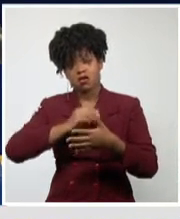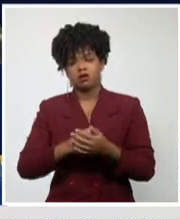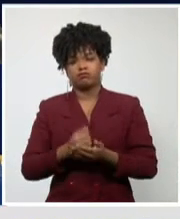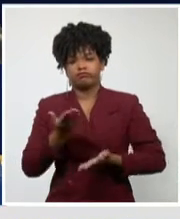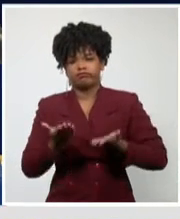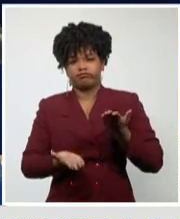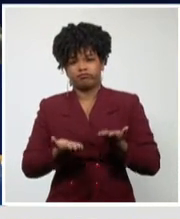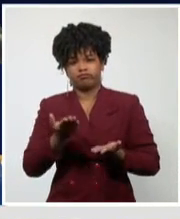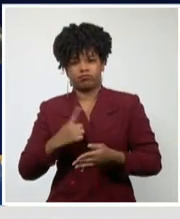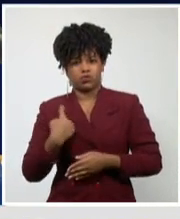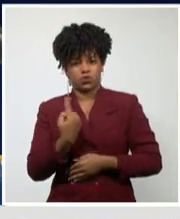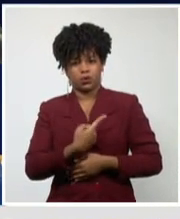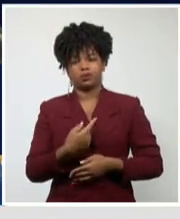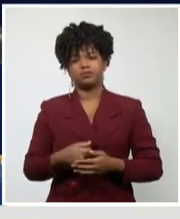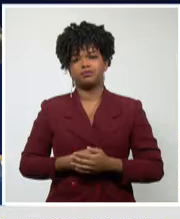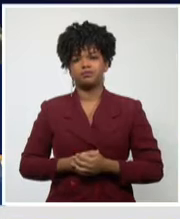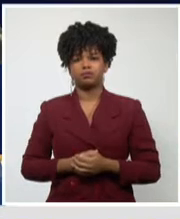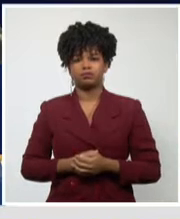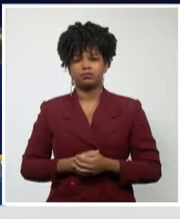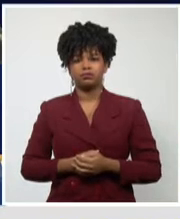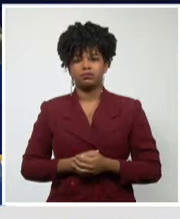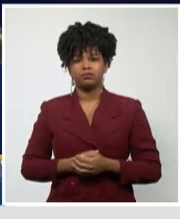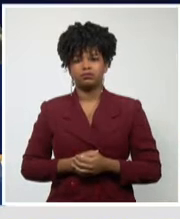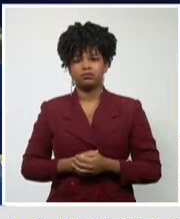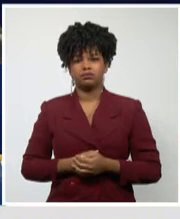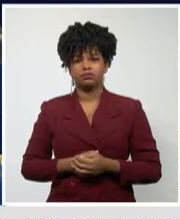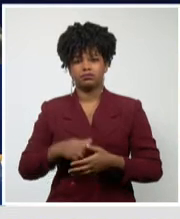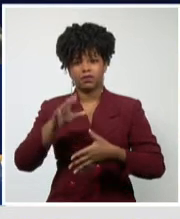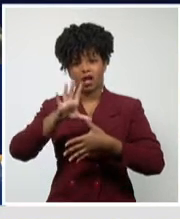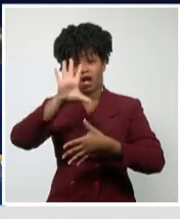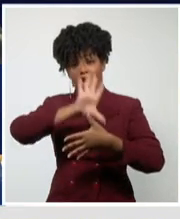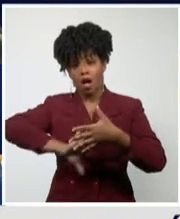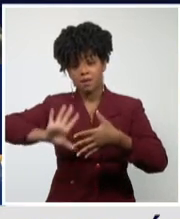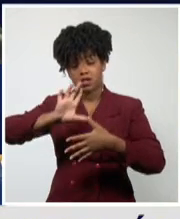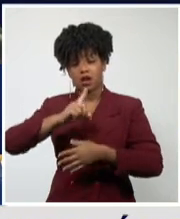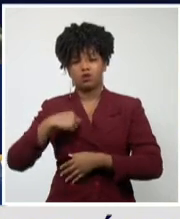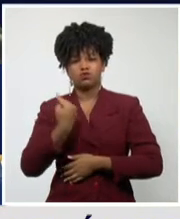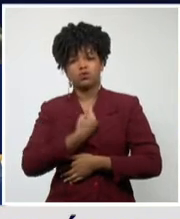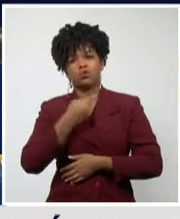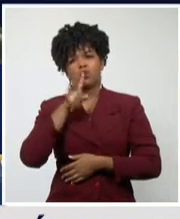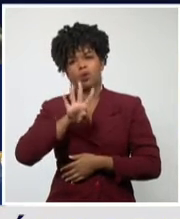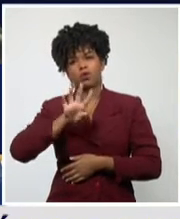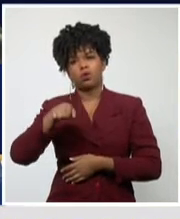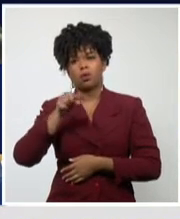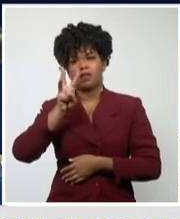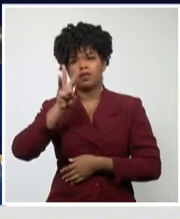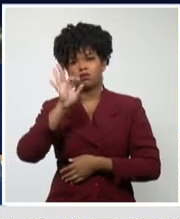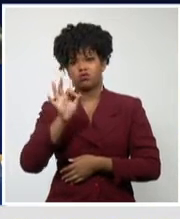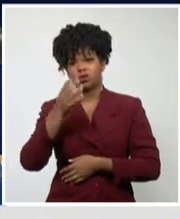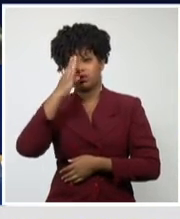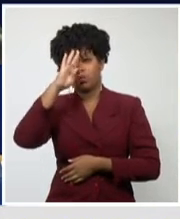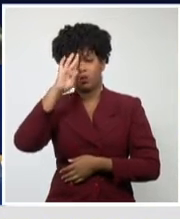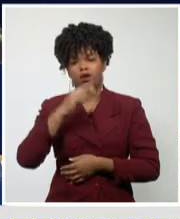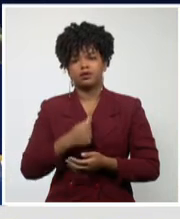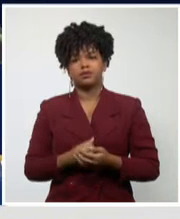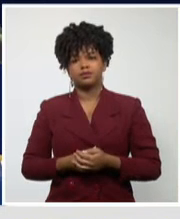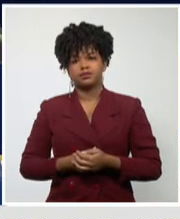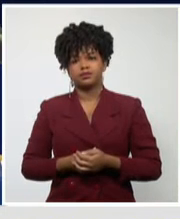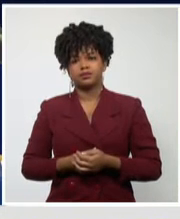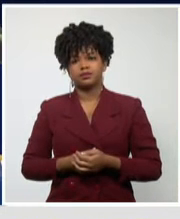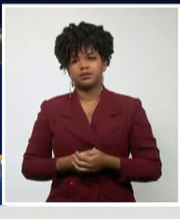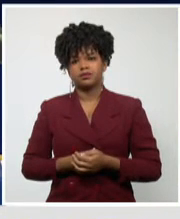nosotros. Y en la región de las Américas, nosotros estamos en un 4,3% de letalidad. La región de las